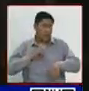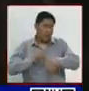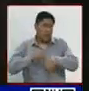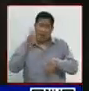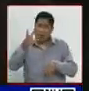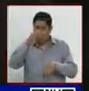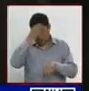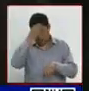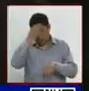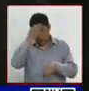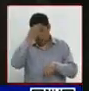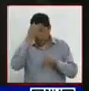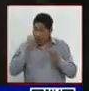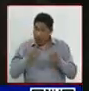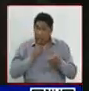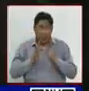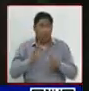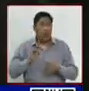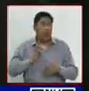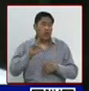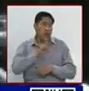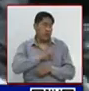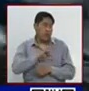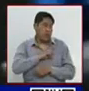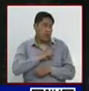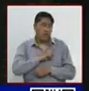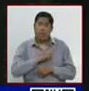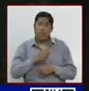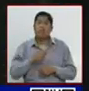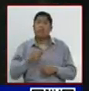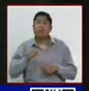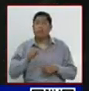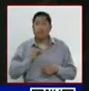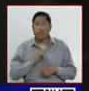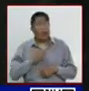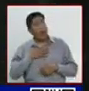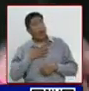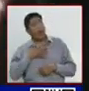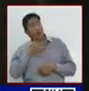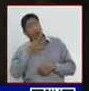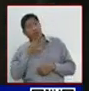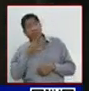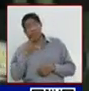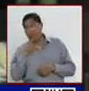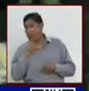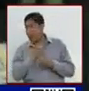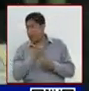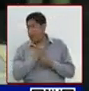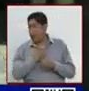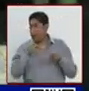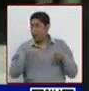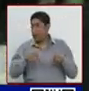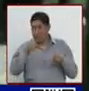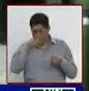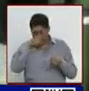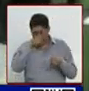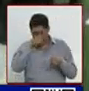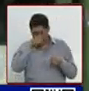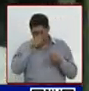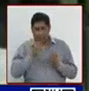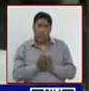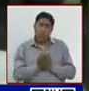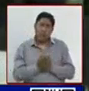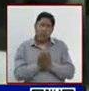3 que tengo que ingresar, así, soy policía de La Pando, así. A mi mamá le dijo que trabajaba aquí en Desaguadero,